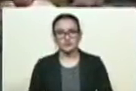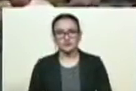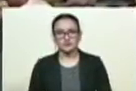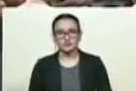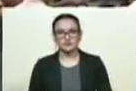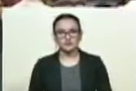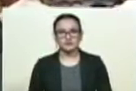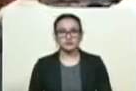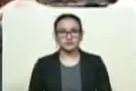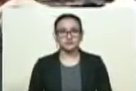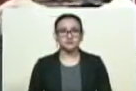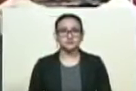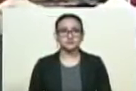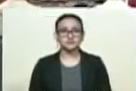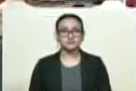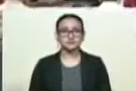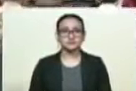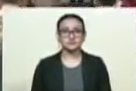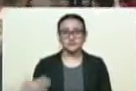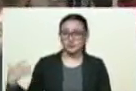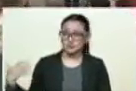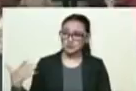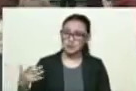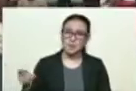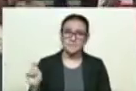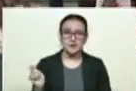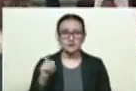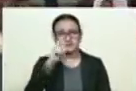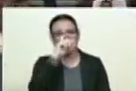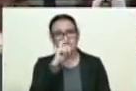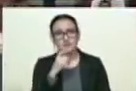en los meses y años que están por venir